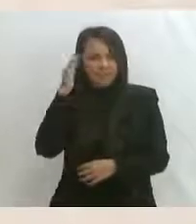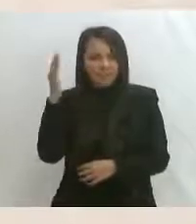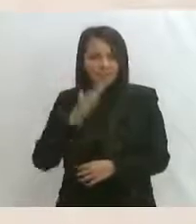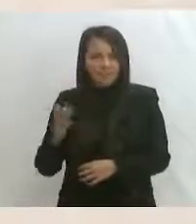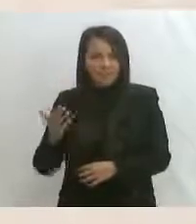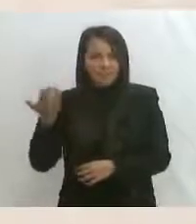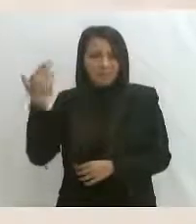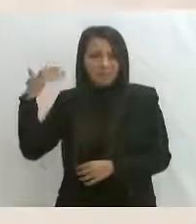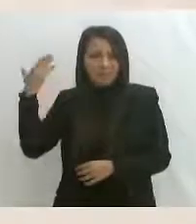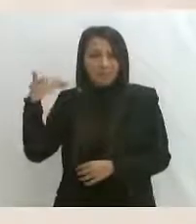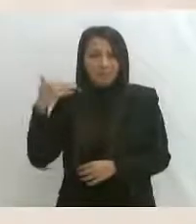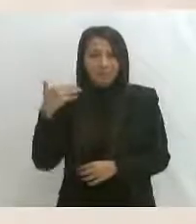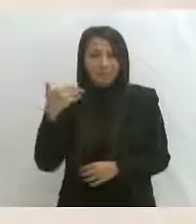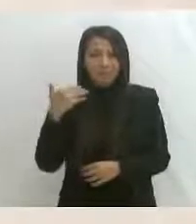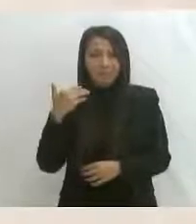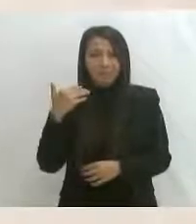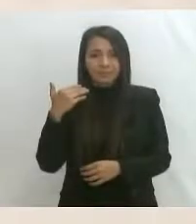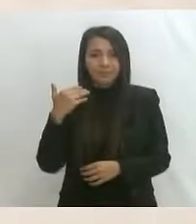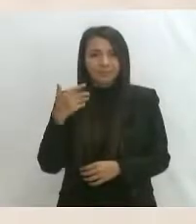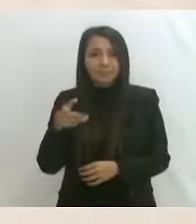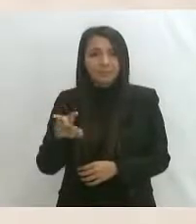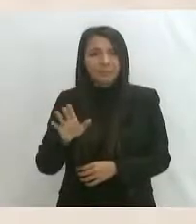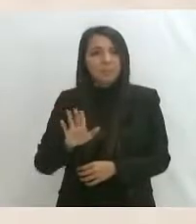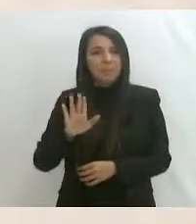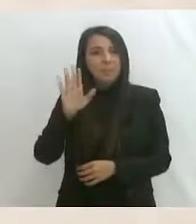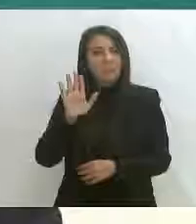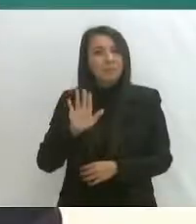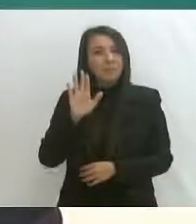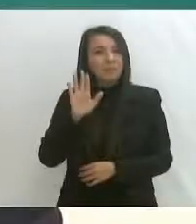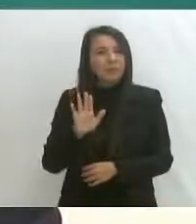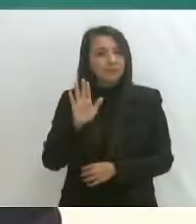las aduanas.